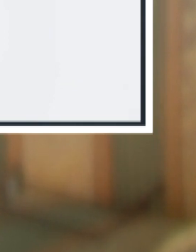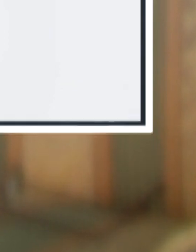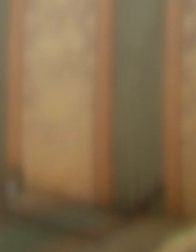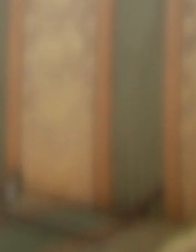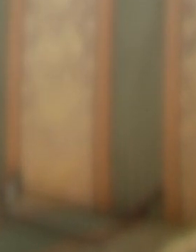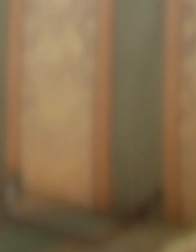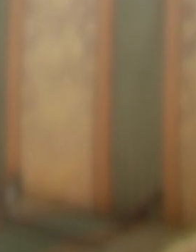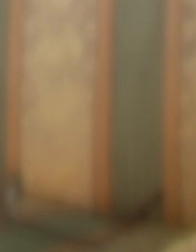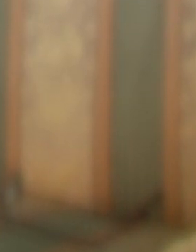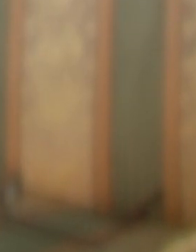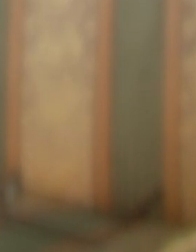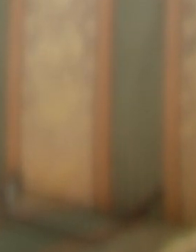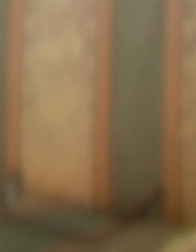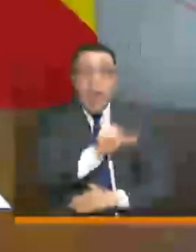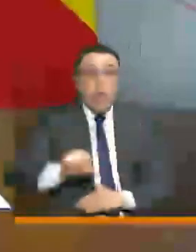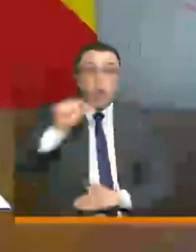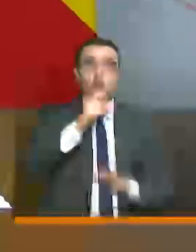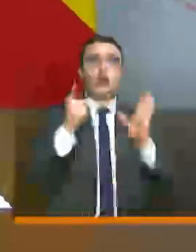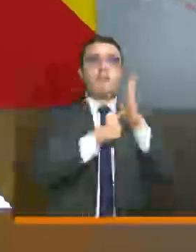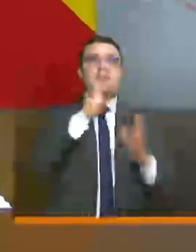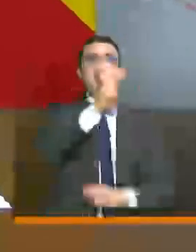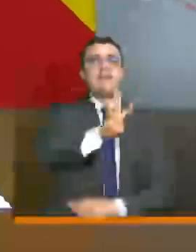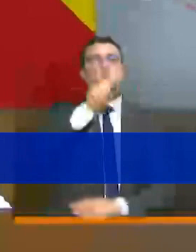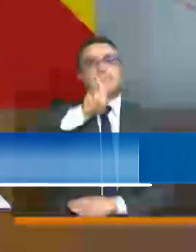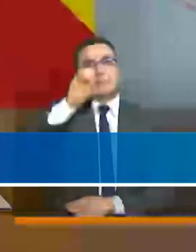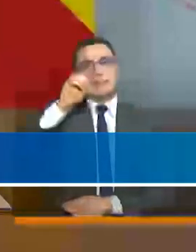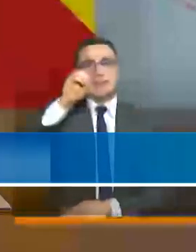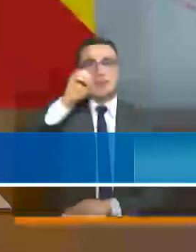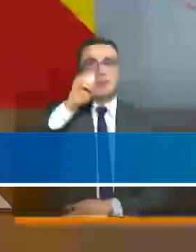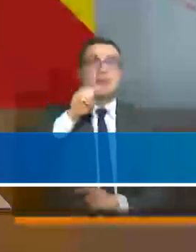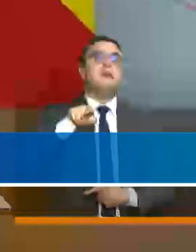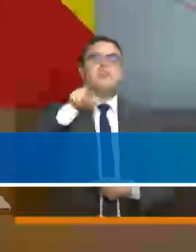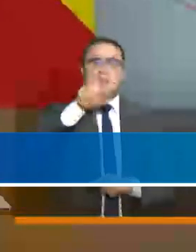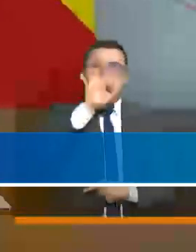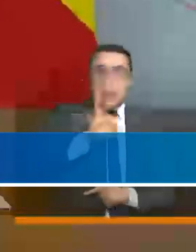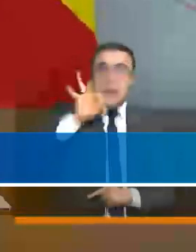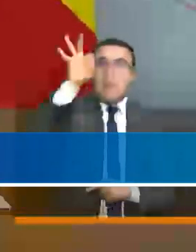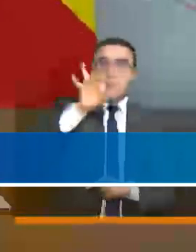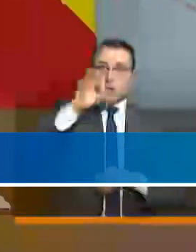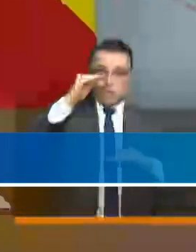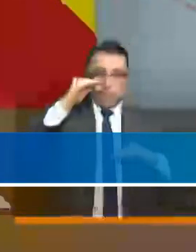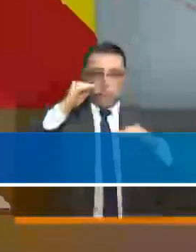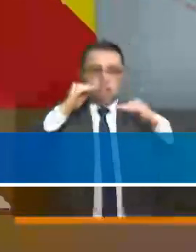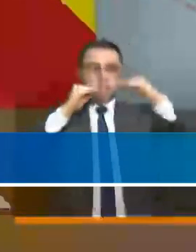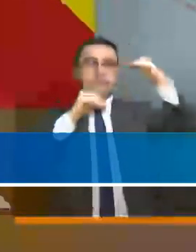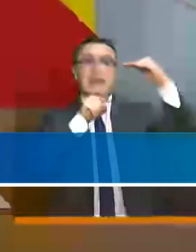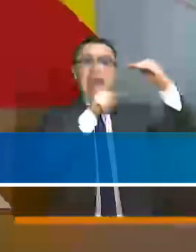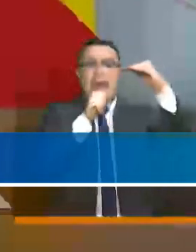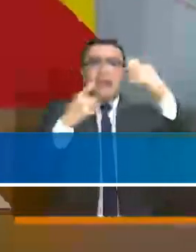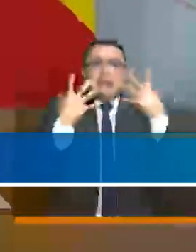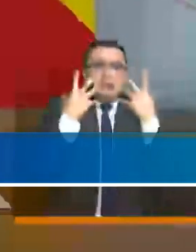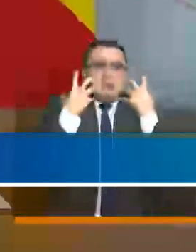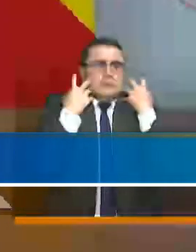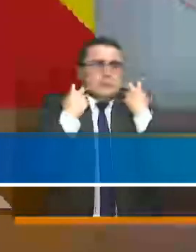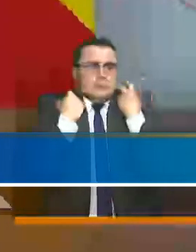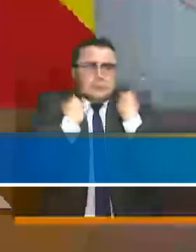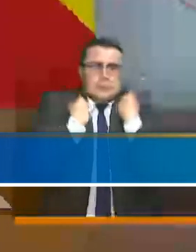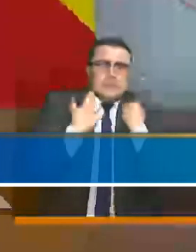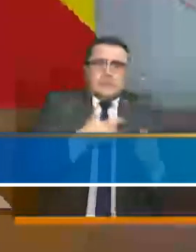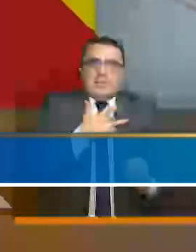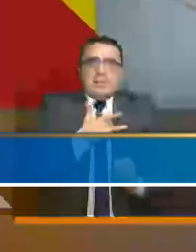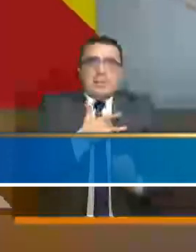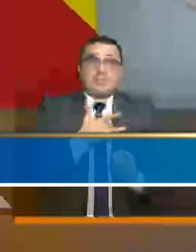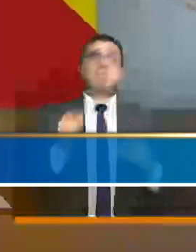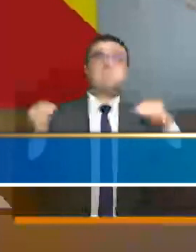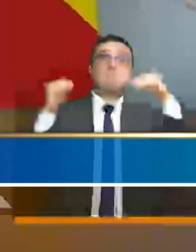cundinamarca y el atlántico en las cuales un porcentaje importante son reacciones de estrés otro también se realiza